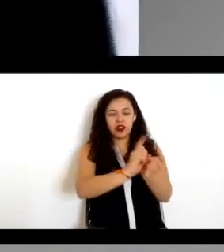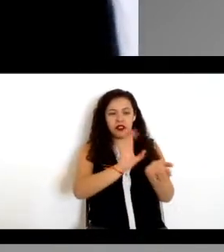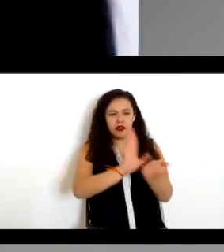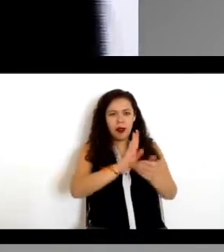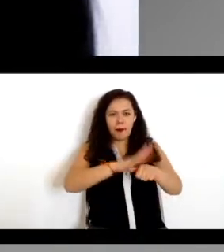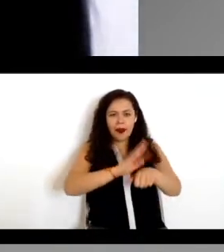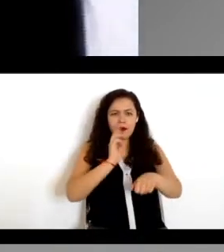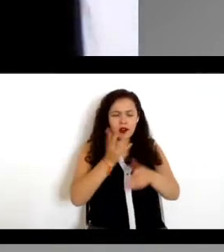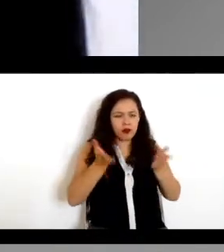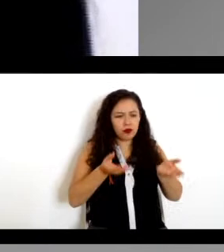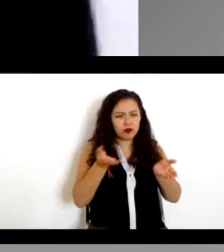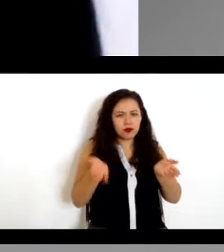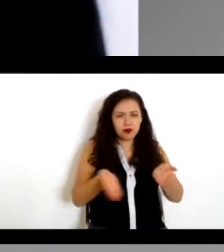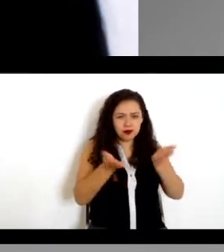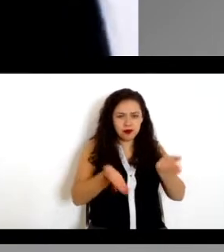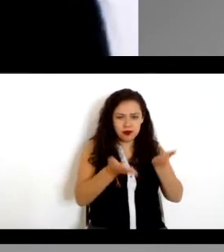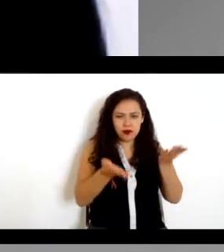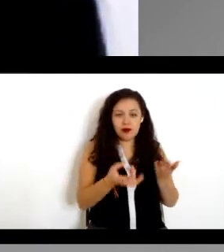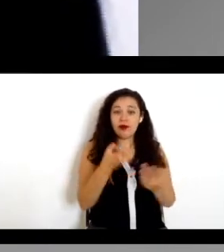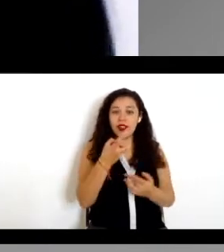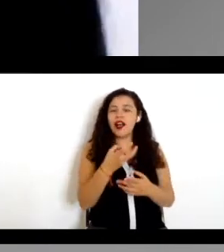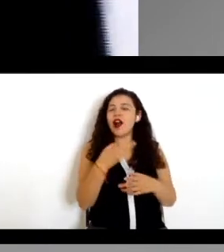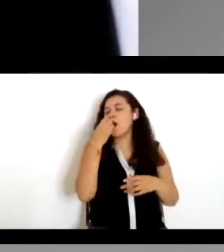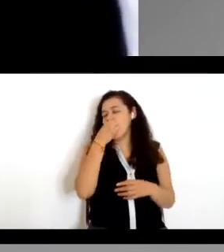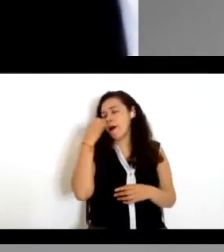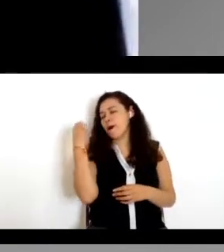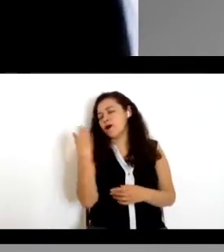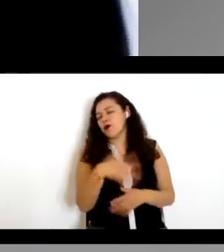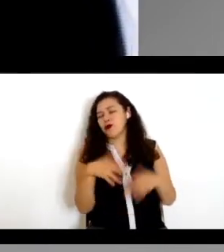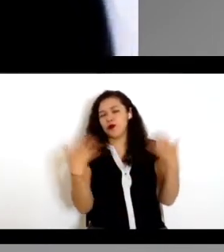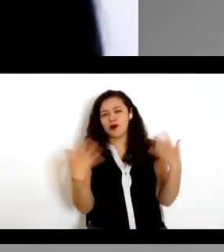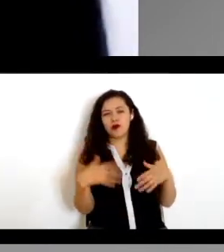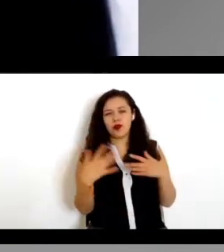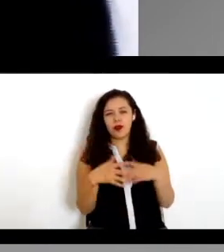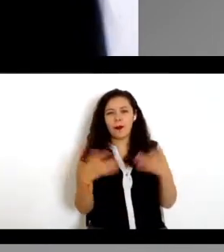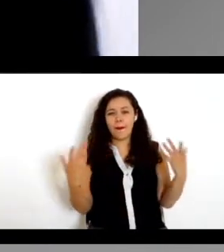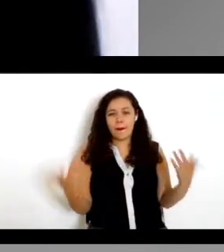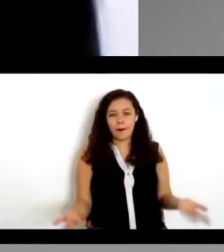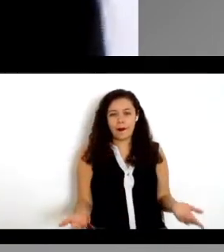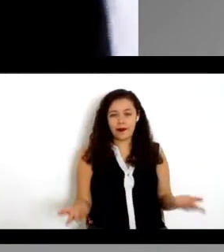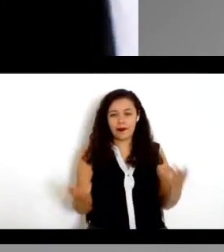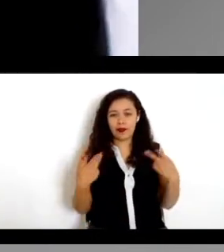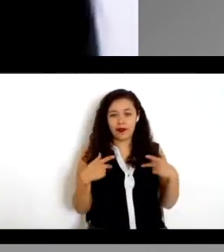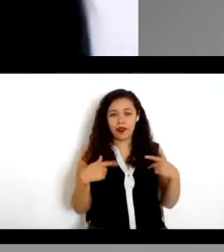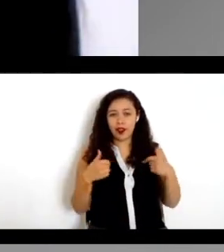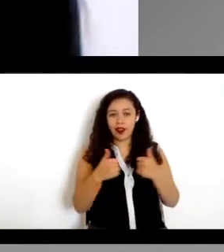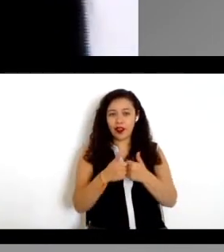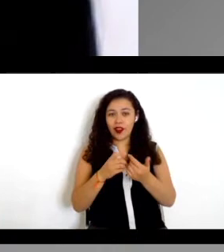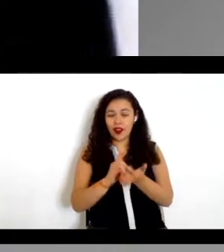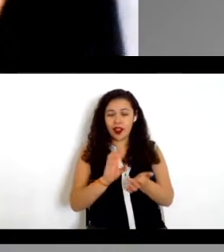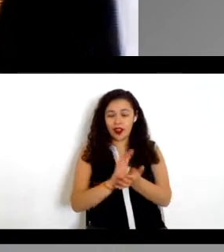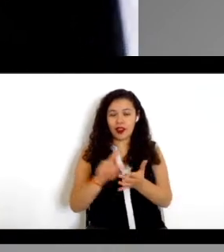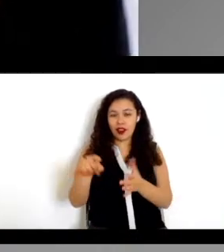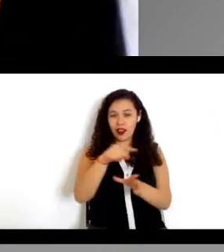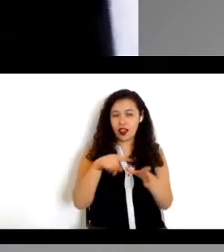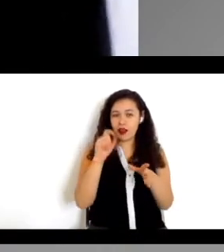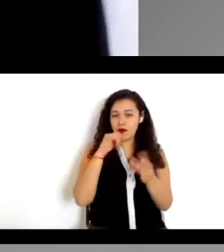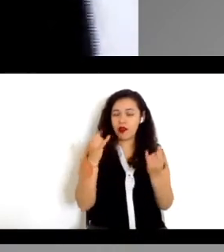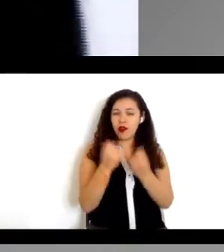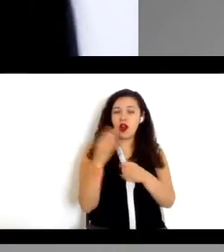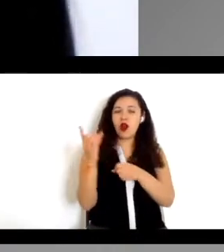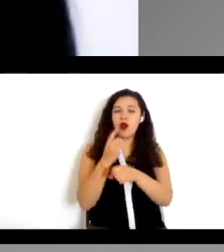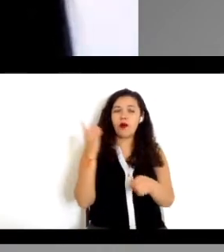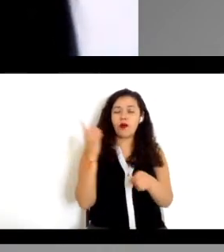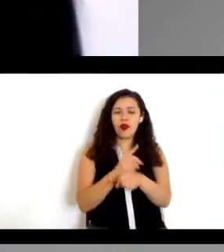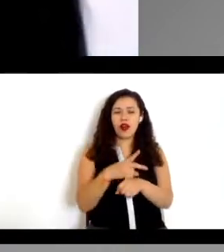pues entonces eso es algo maravilloso, el que las personas con discapacidad también tengan la oportunidad de ser voceros de